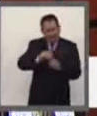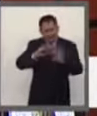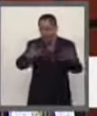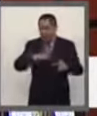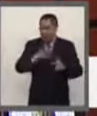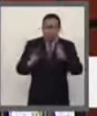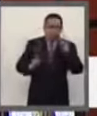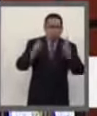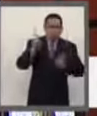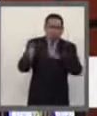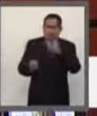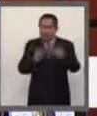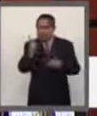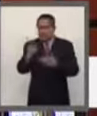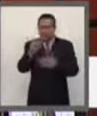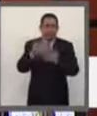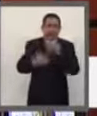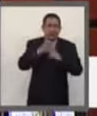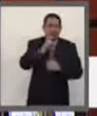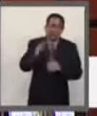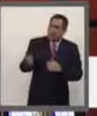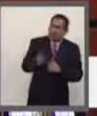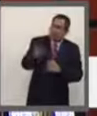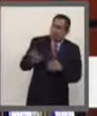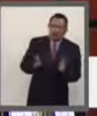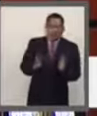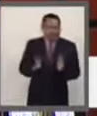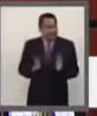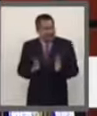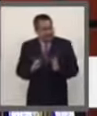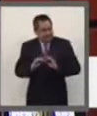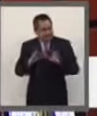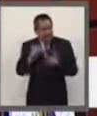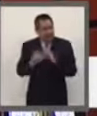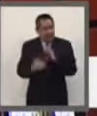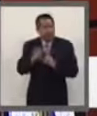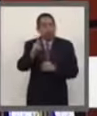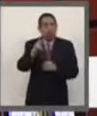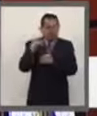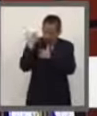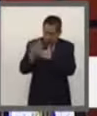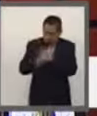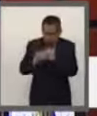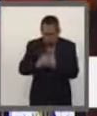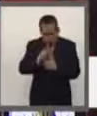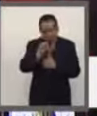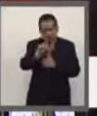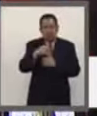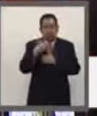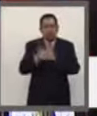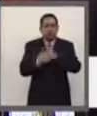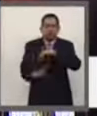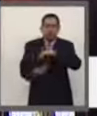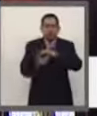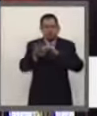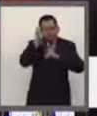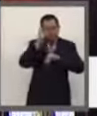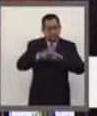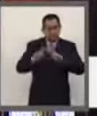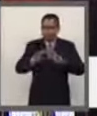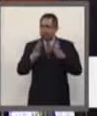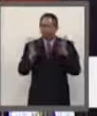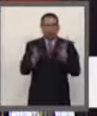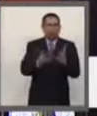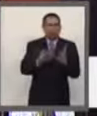hacer y muchas respuestas que los funcionarios tienen que hacer. Y por supuesto que se van a realizar esta mesa de trabajo y se va a dar una